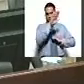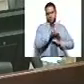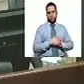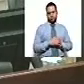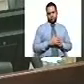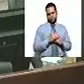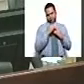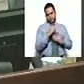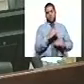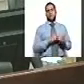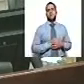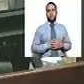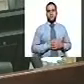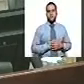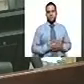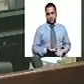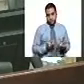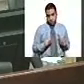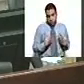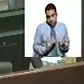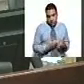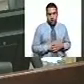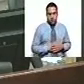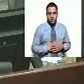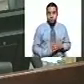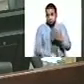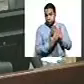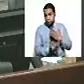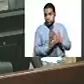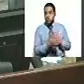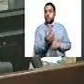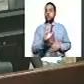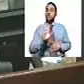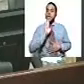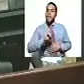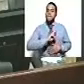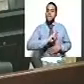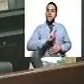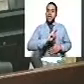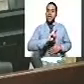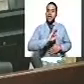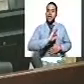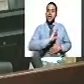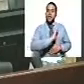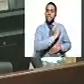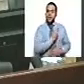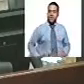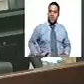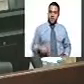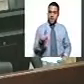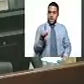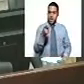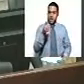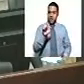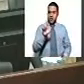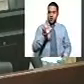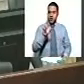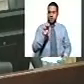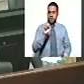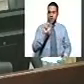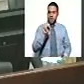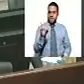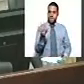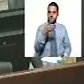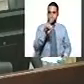mínimo. Yo sí quisiera saber si el señor vicepresidente Germán Vargas se va a trasladar a una casa de 28 metros